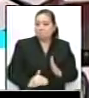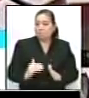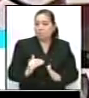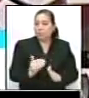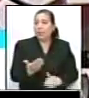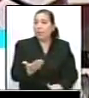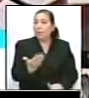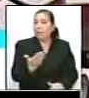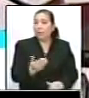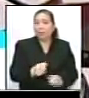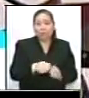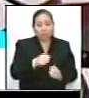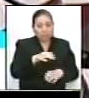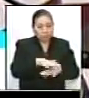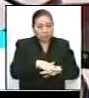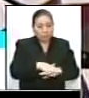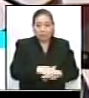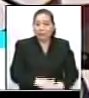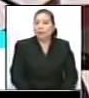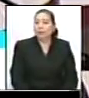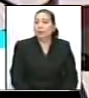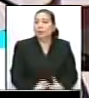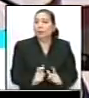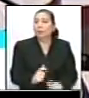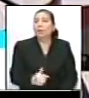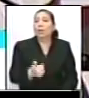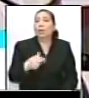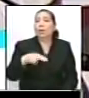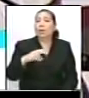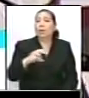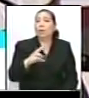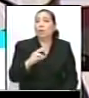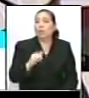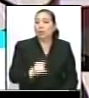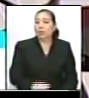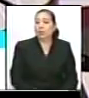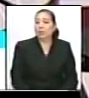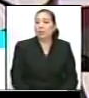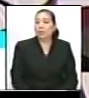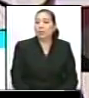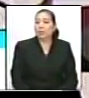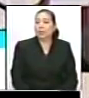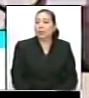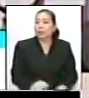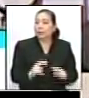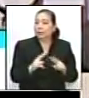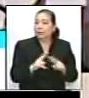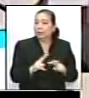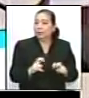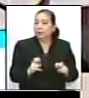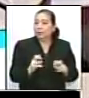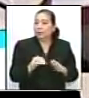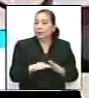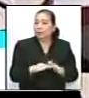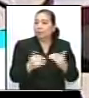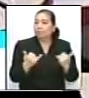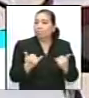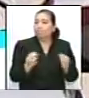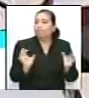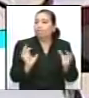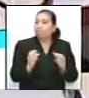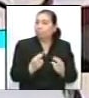el pedido de levantamiento de inmunidad parlamentaria de la congresista Betty Ananculí por una investigación que guarda